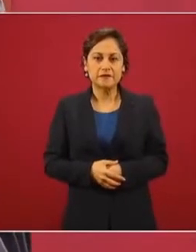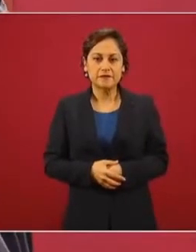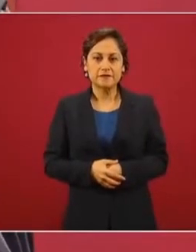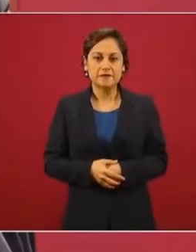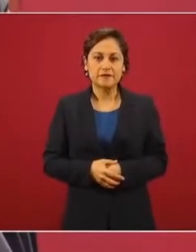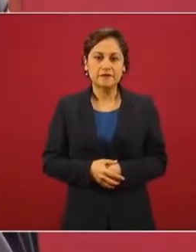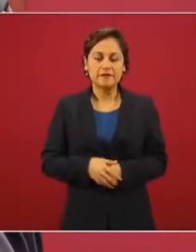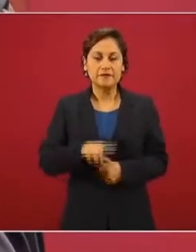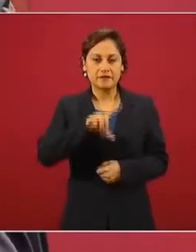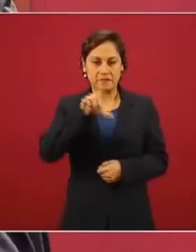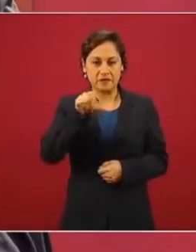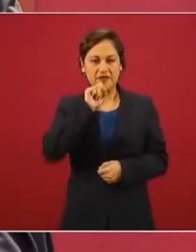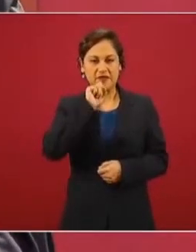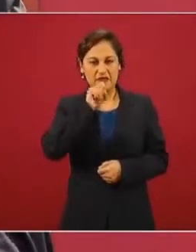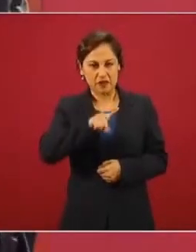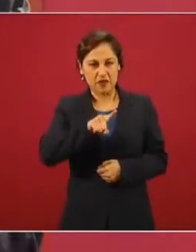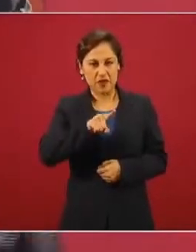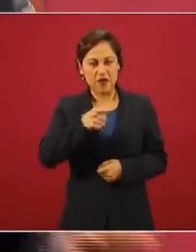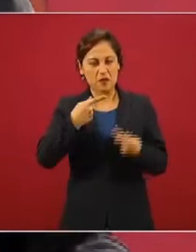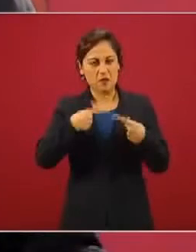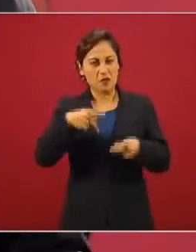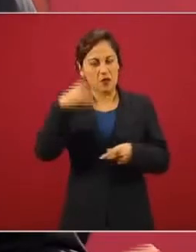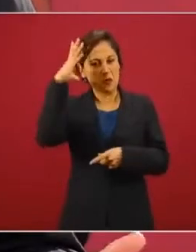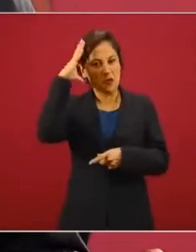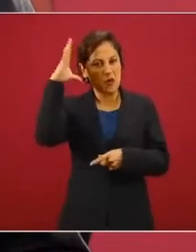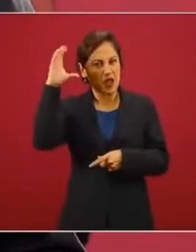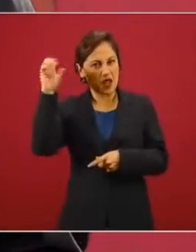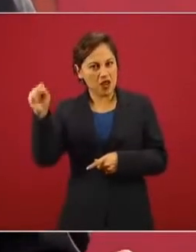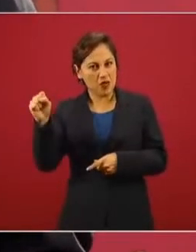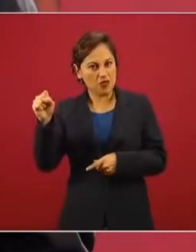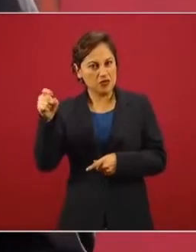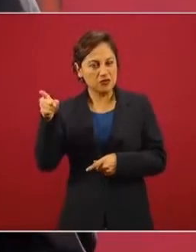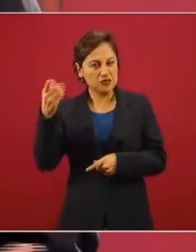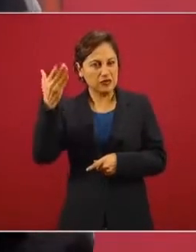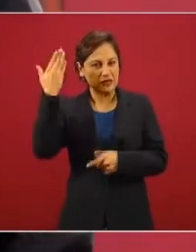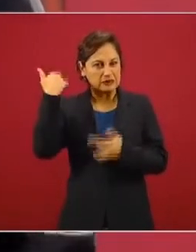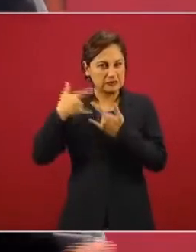Y a Morelos, bueno,